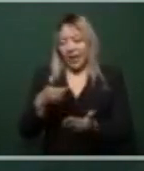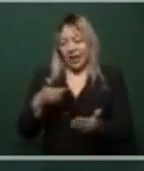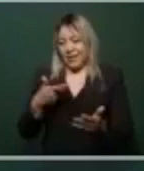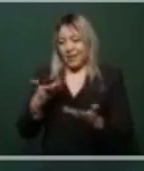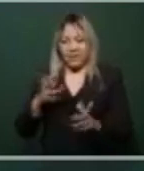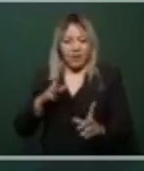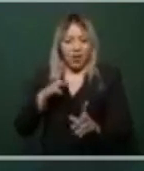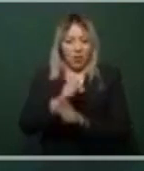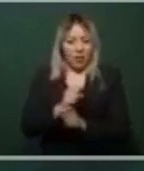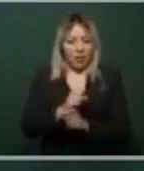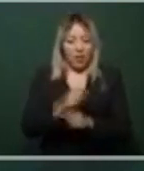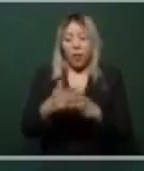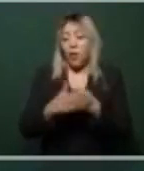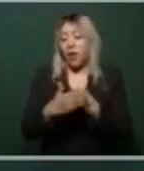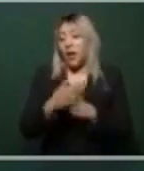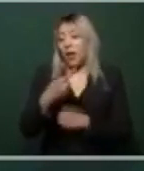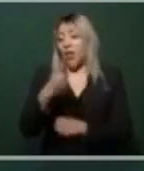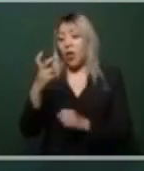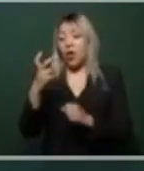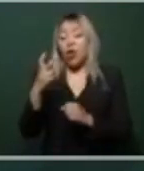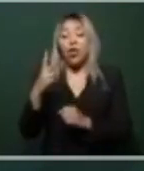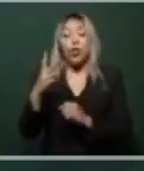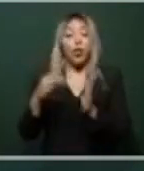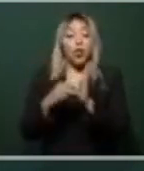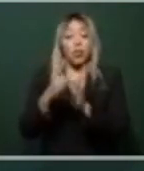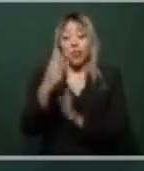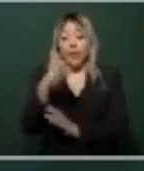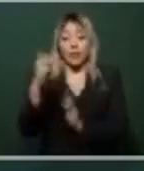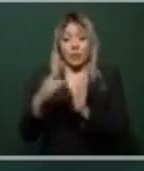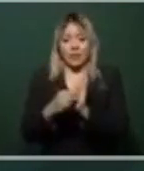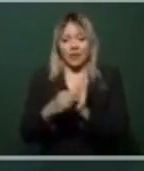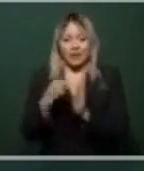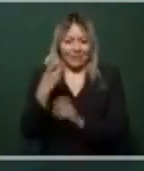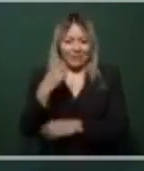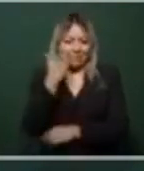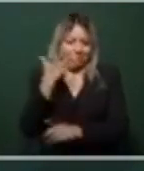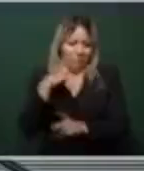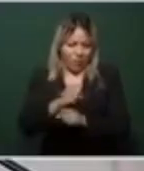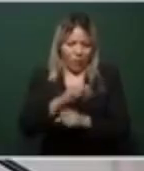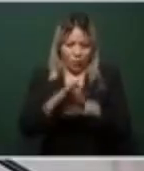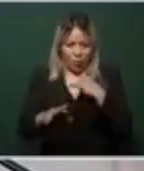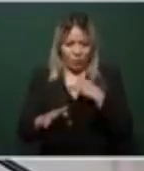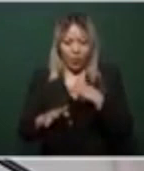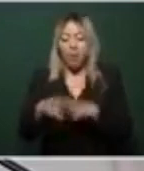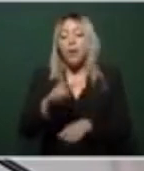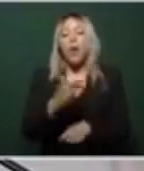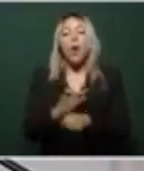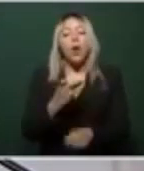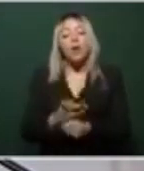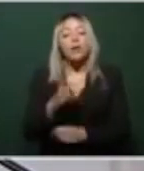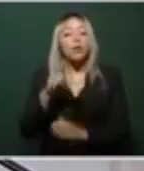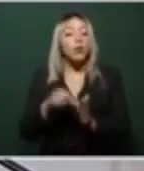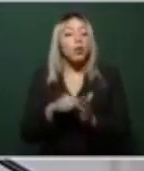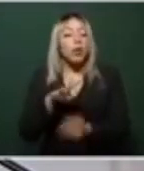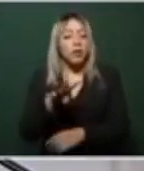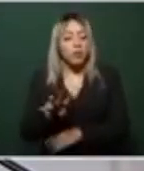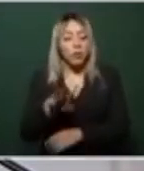de los 2,300,000, para ser exactos. Entonces, este año son